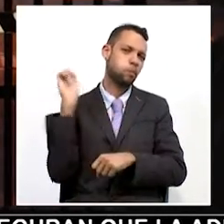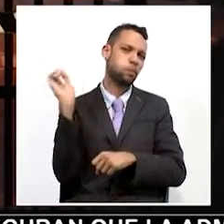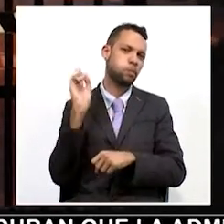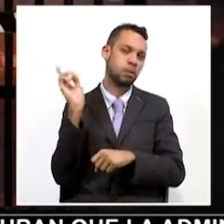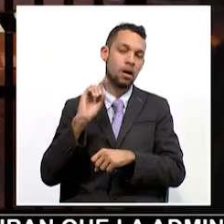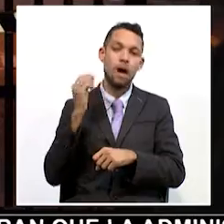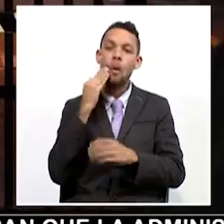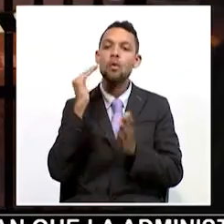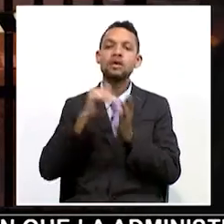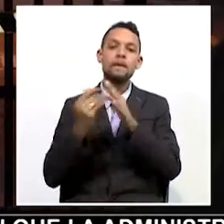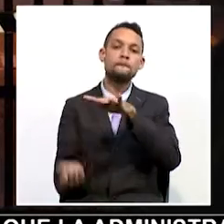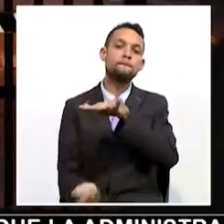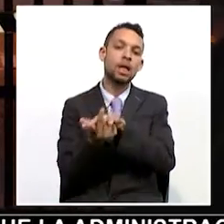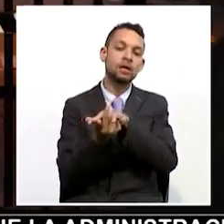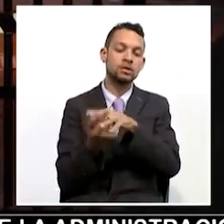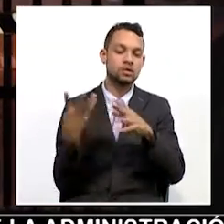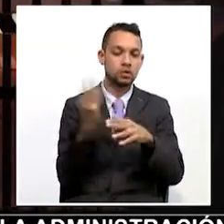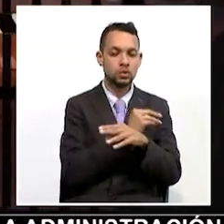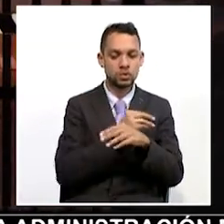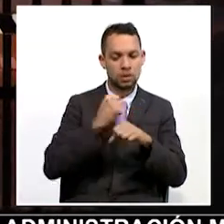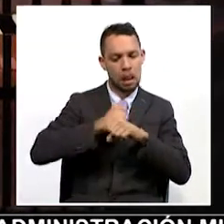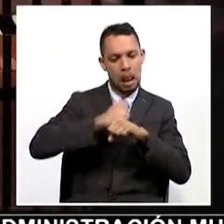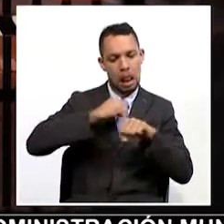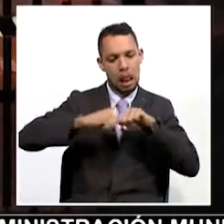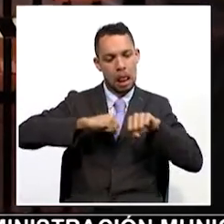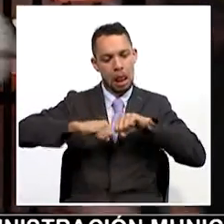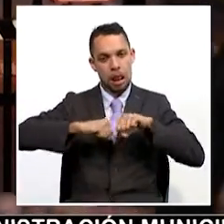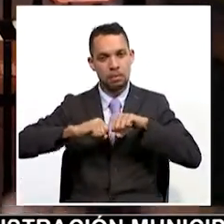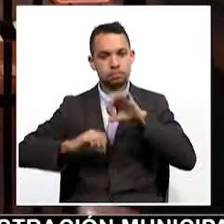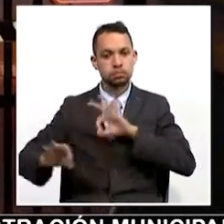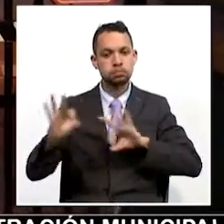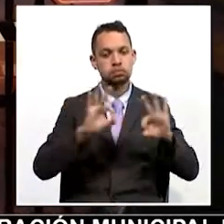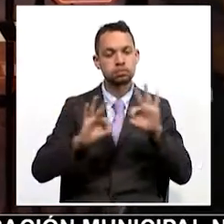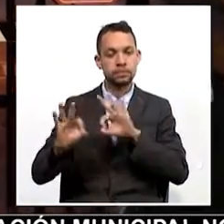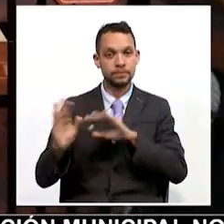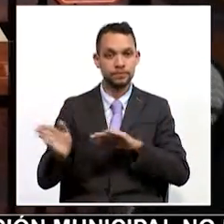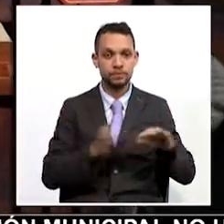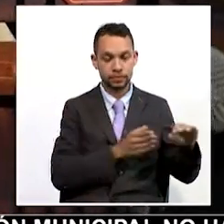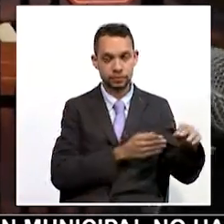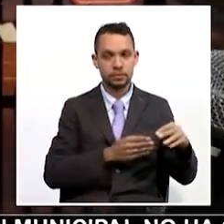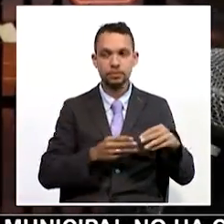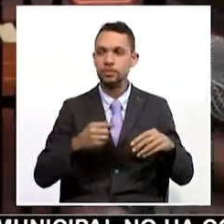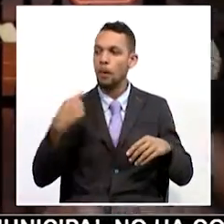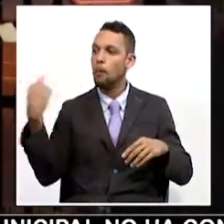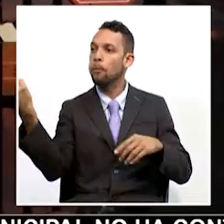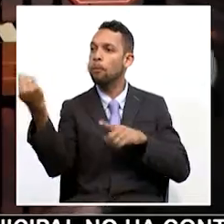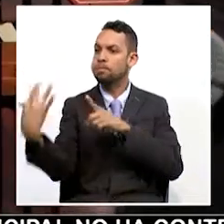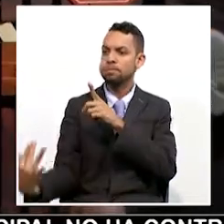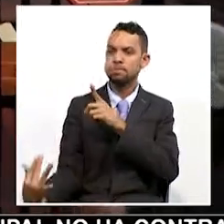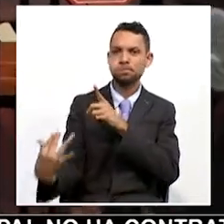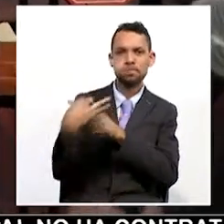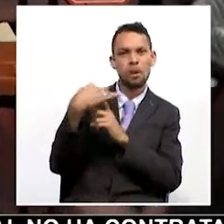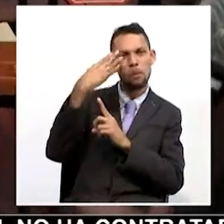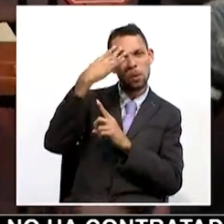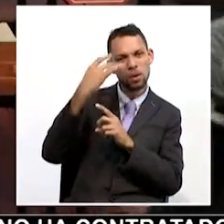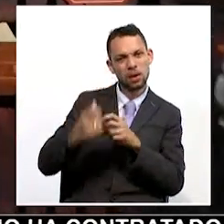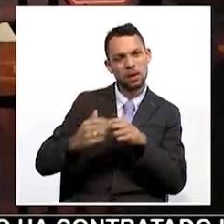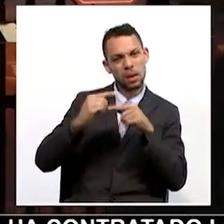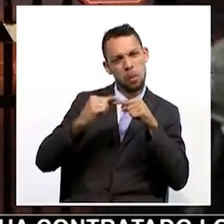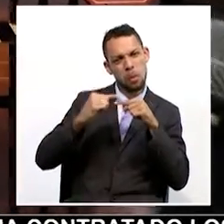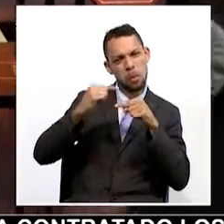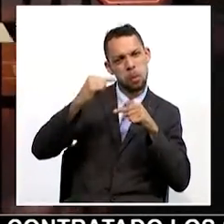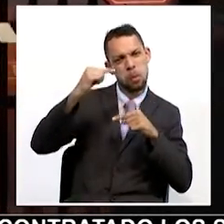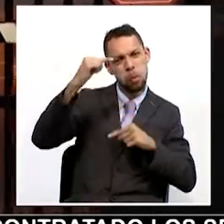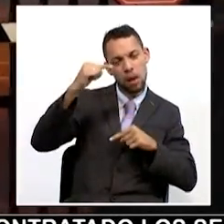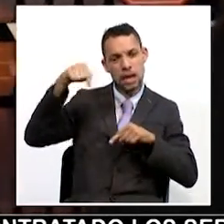reemergente y que tenemos que seguir trabajando mancomunadamente por prevenirla. ¿Qué factores, doctor Isdrúbal, están generando ese incremento de casos para este caso puntual